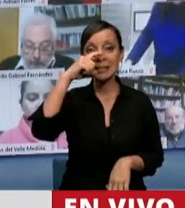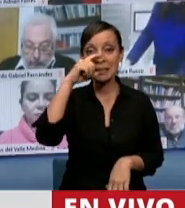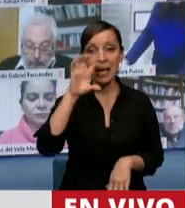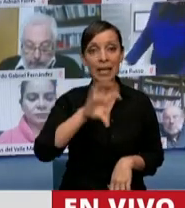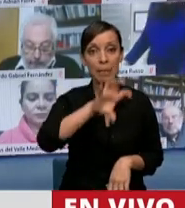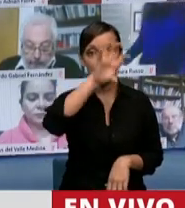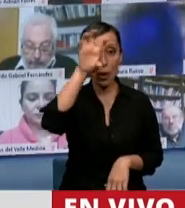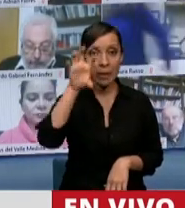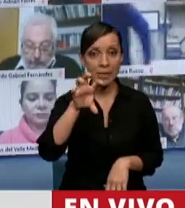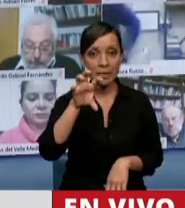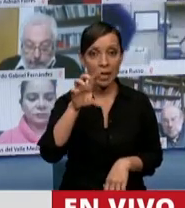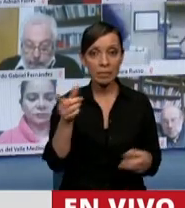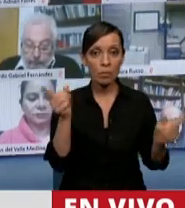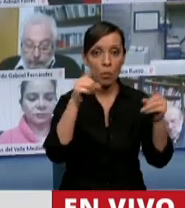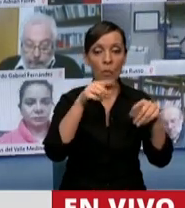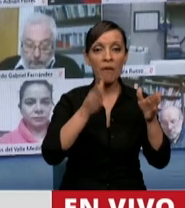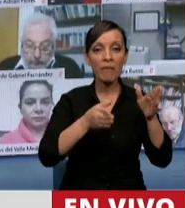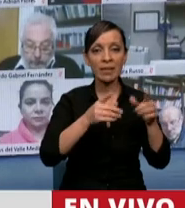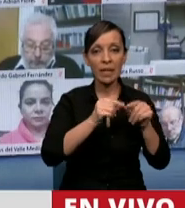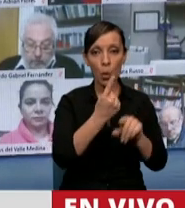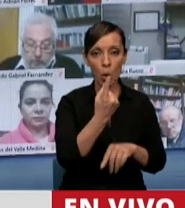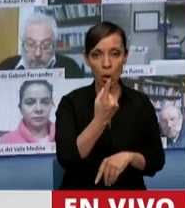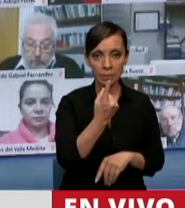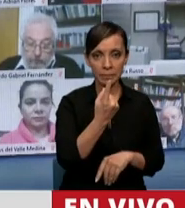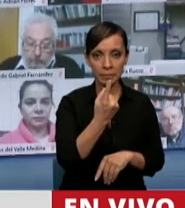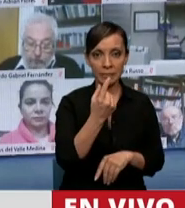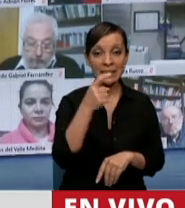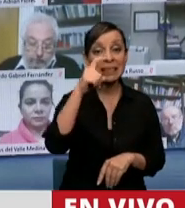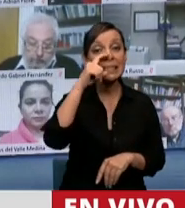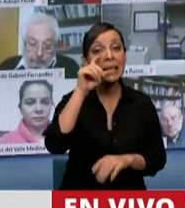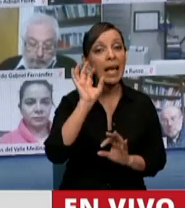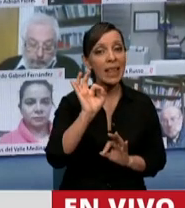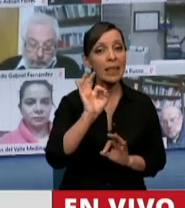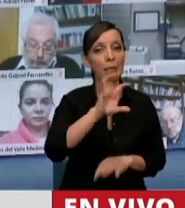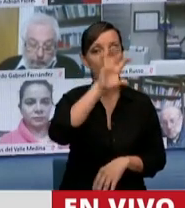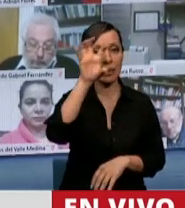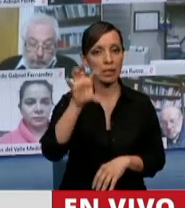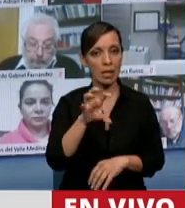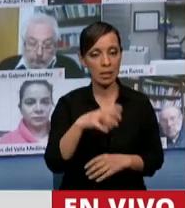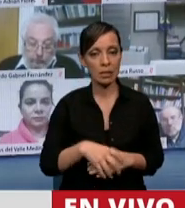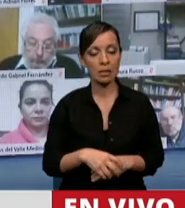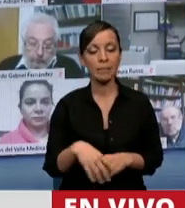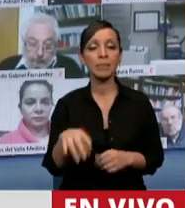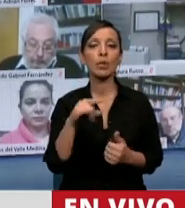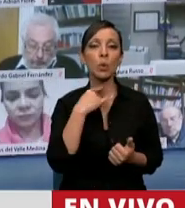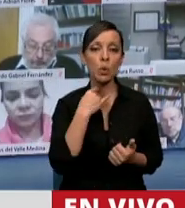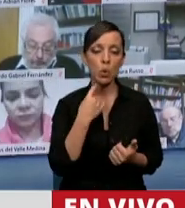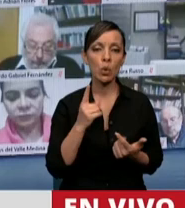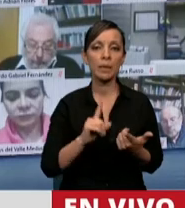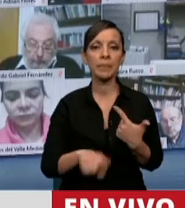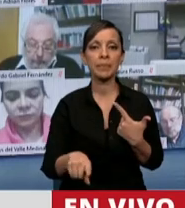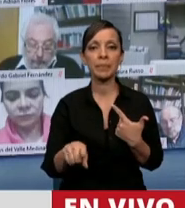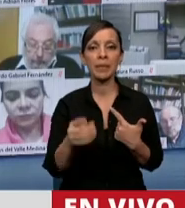que están en fase 1 7 ojo y